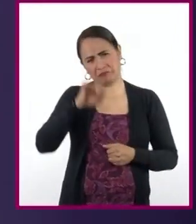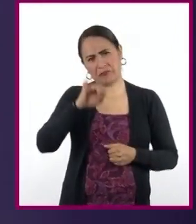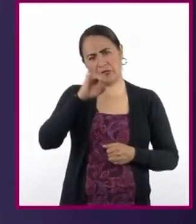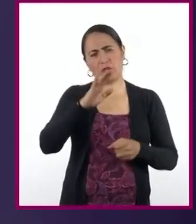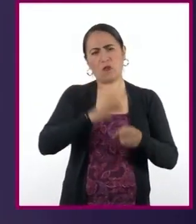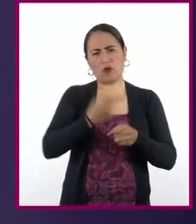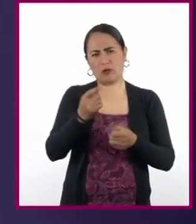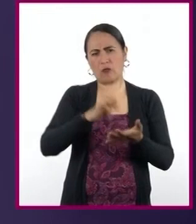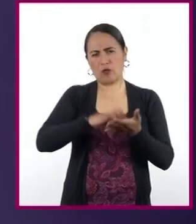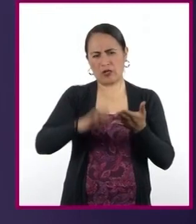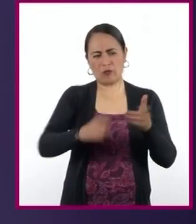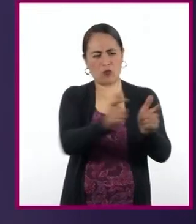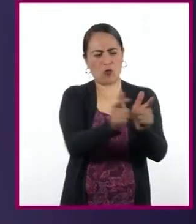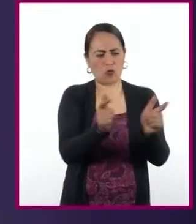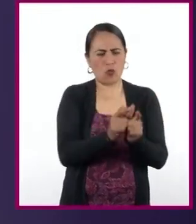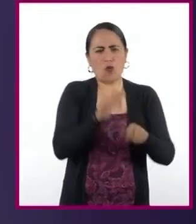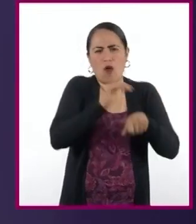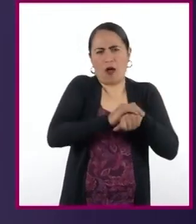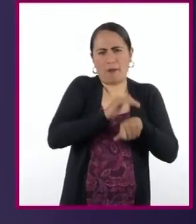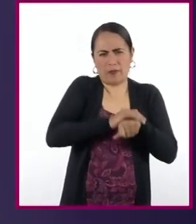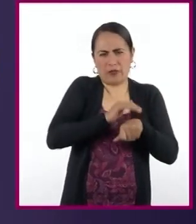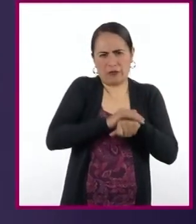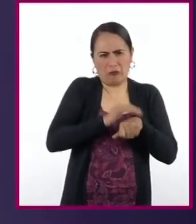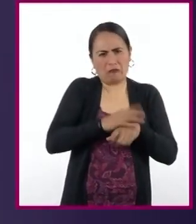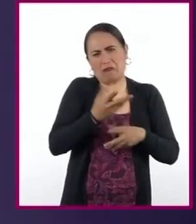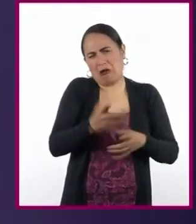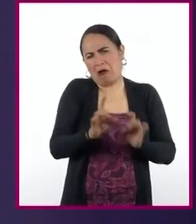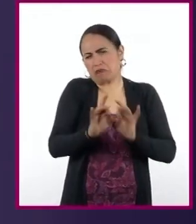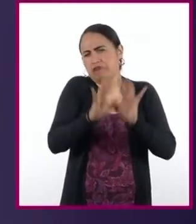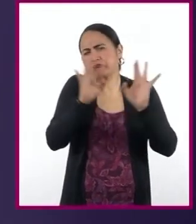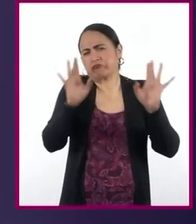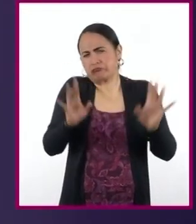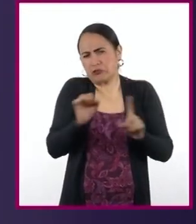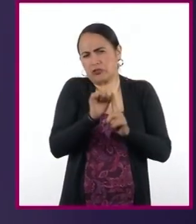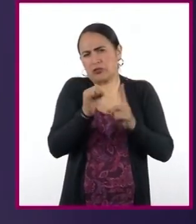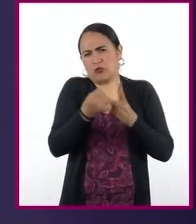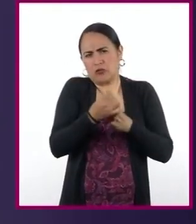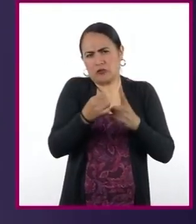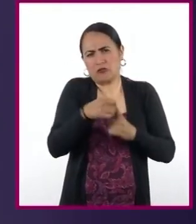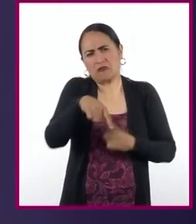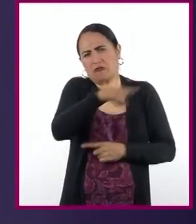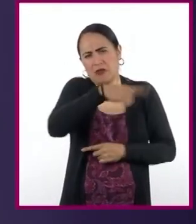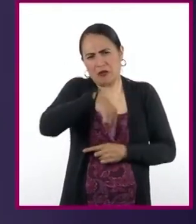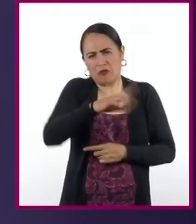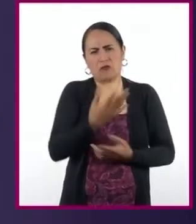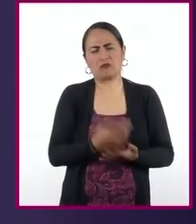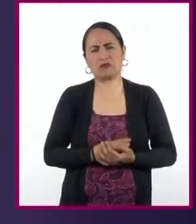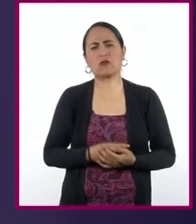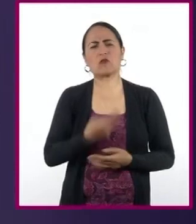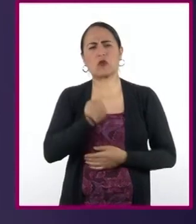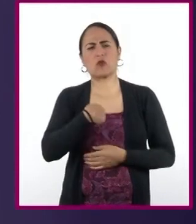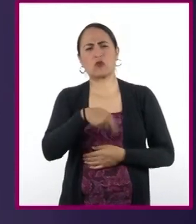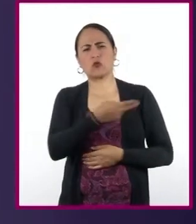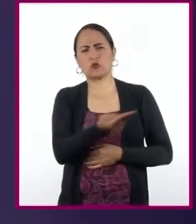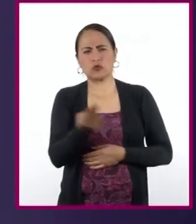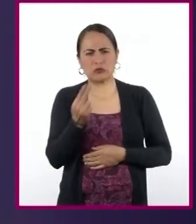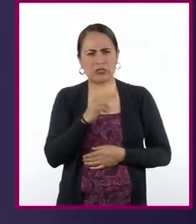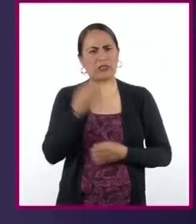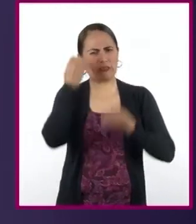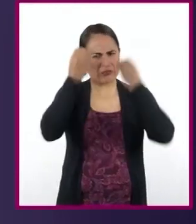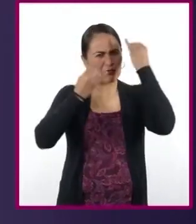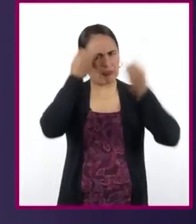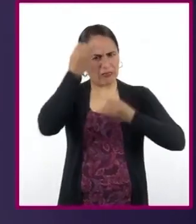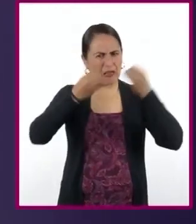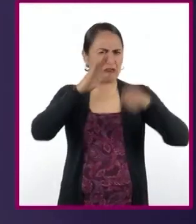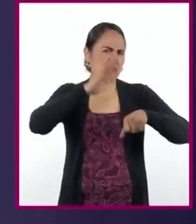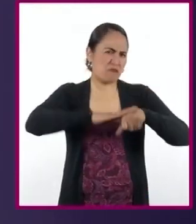lo tienen con un grupo de amigos por una determinada situación, con toda seguridad ustedes expresarán sus ideas de manera más